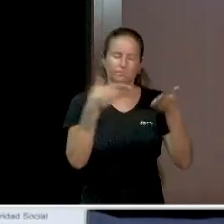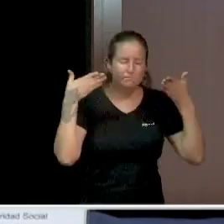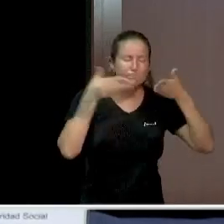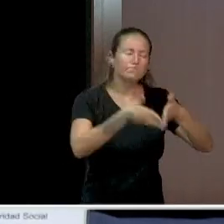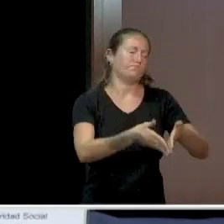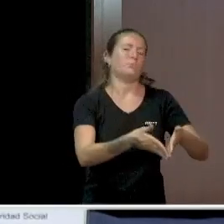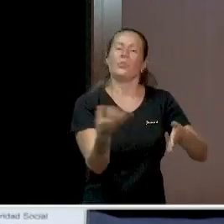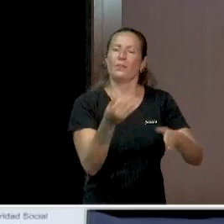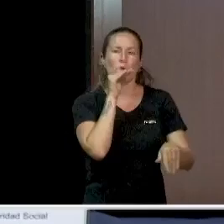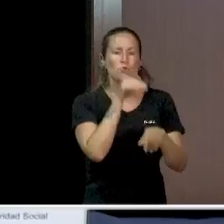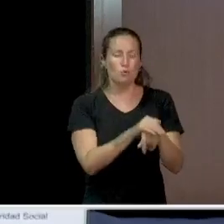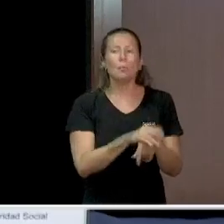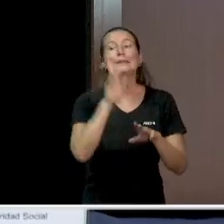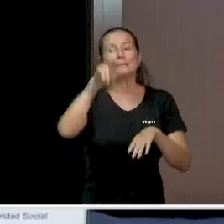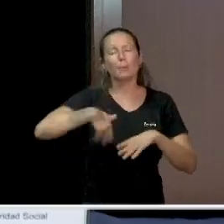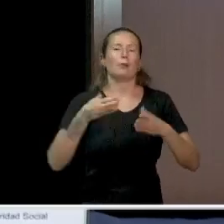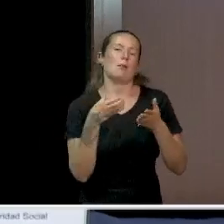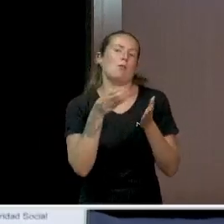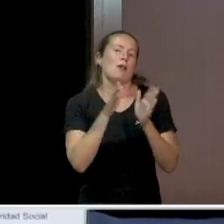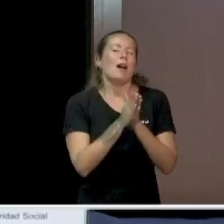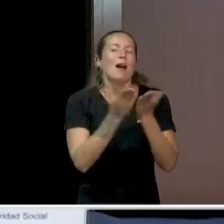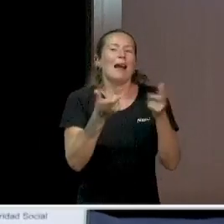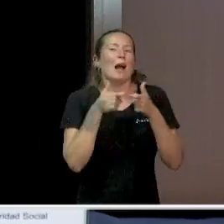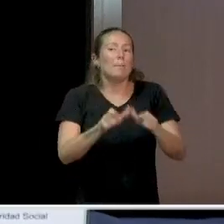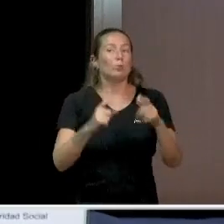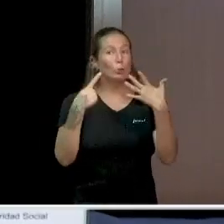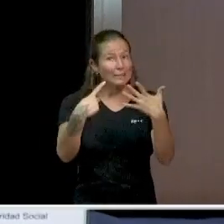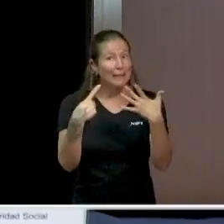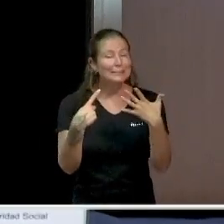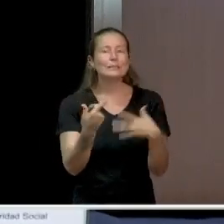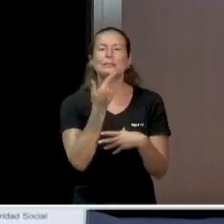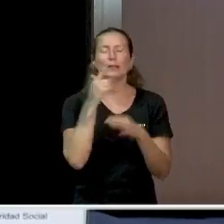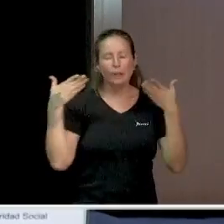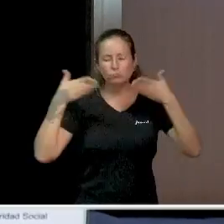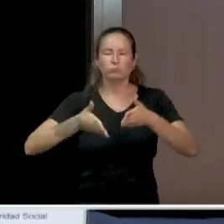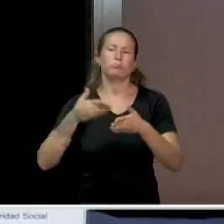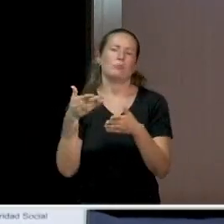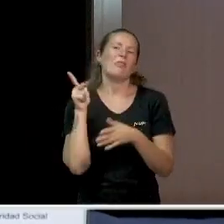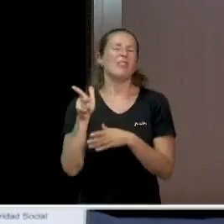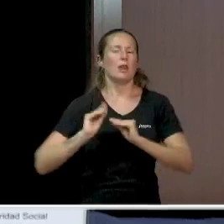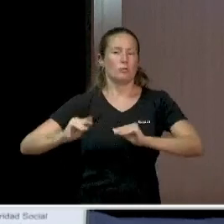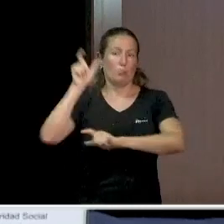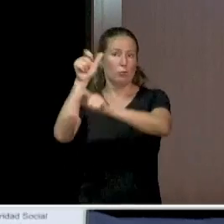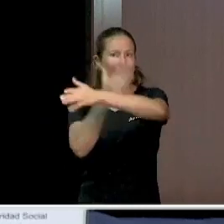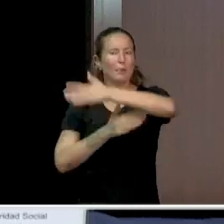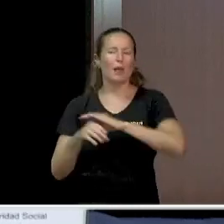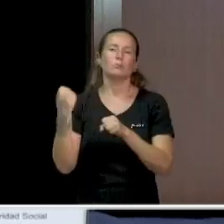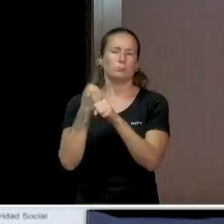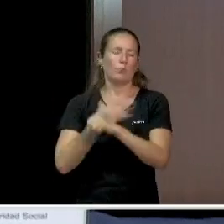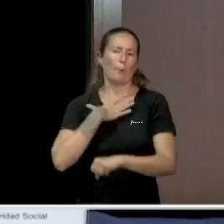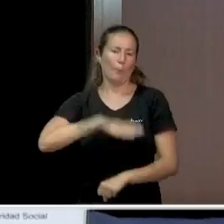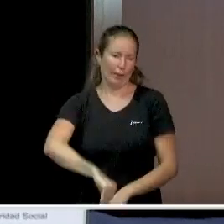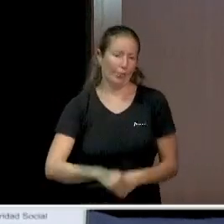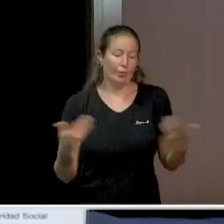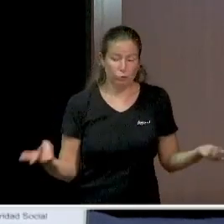ley, el sexto concretamente, al derecho al trabajo de las personas con discapacidad. Y